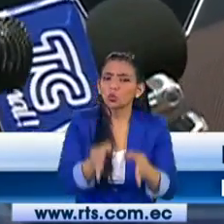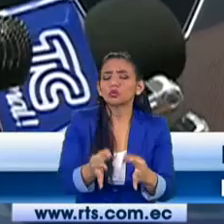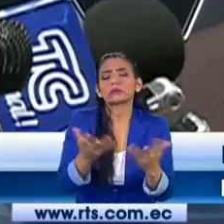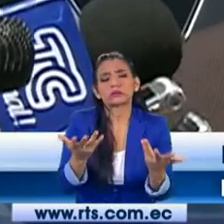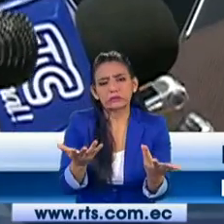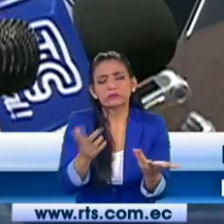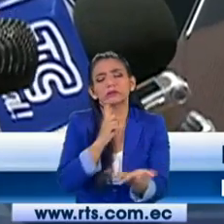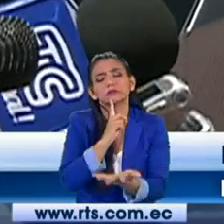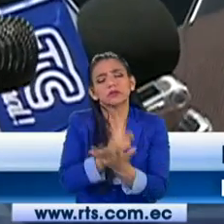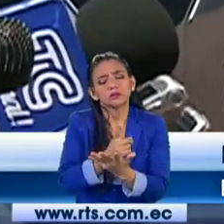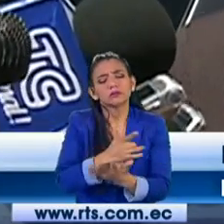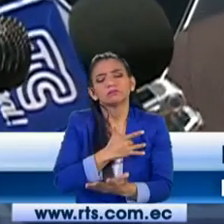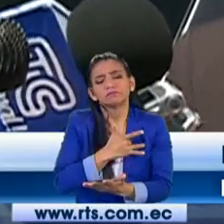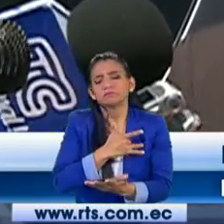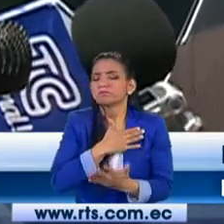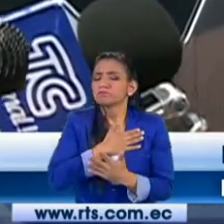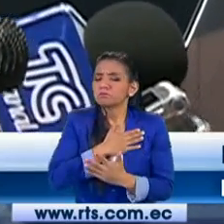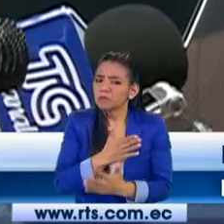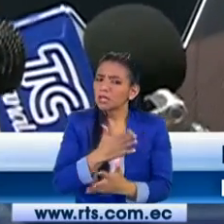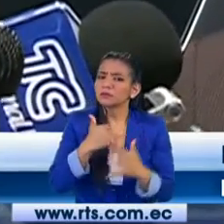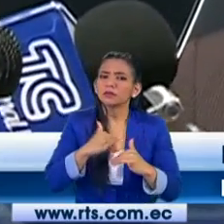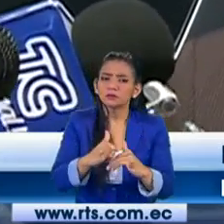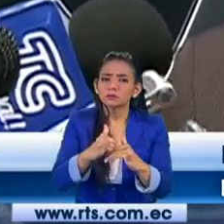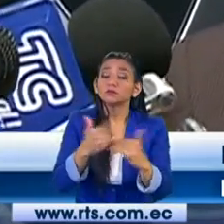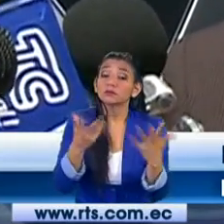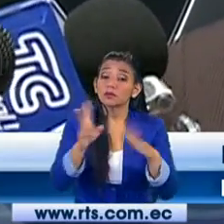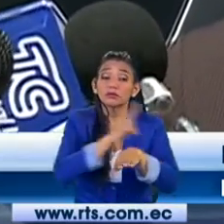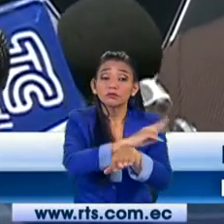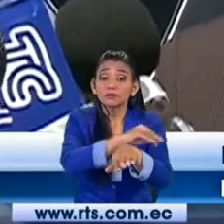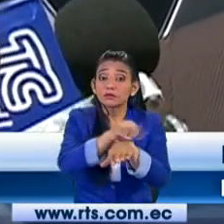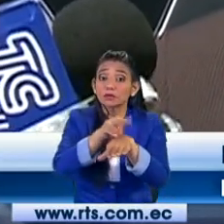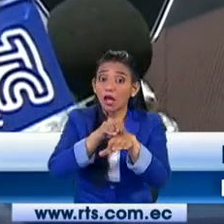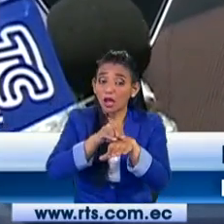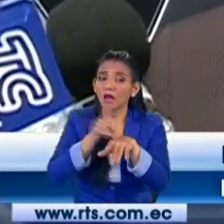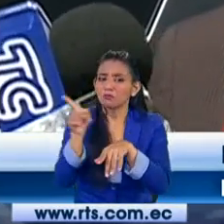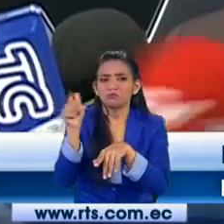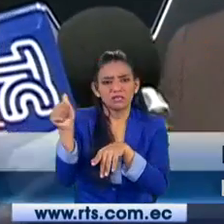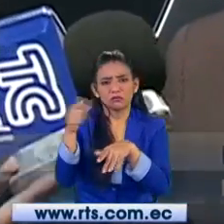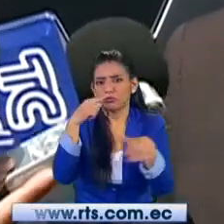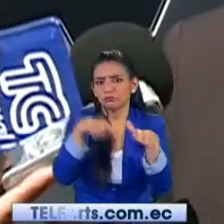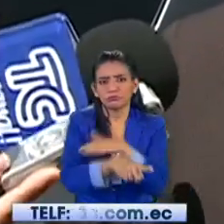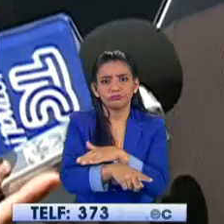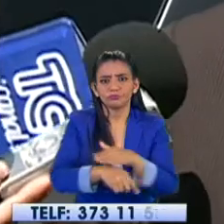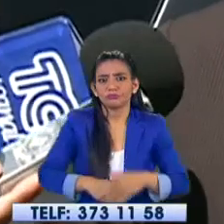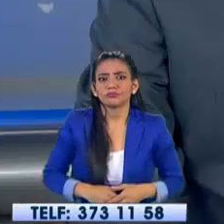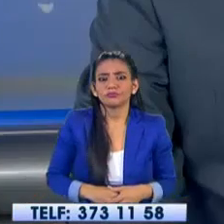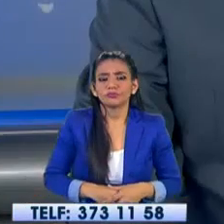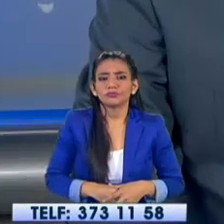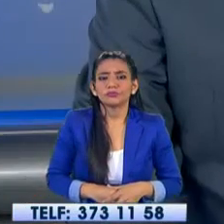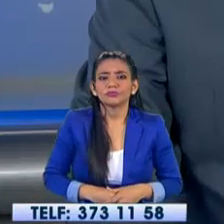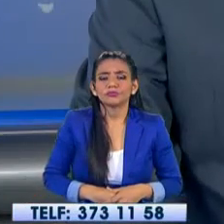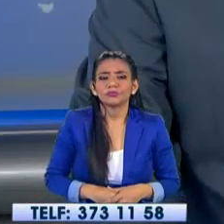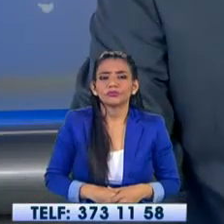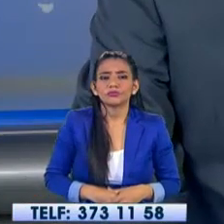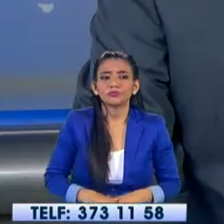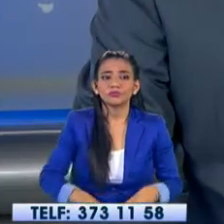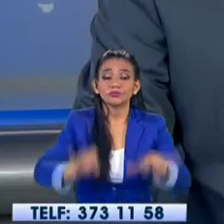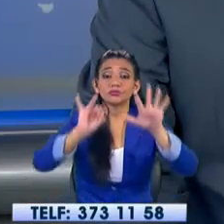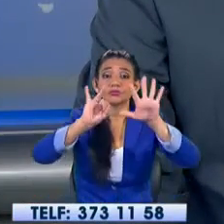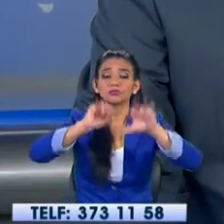Es lamentable que esto siga ocurriendo, la Fiscalía y la Justicia tendrá que intervenir.